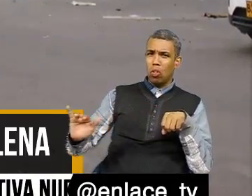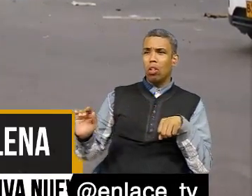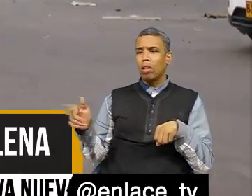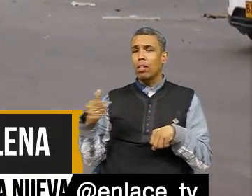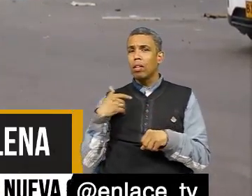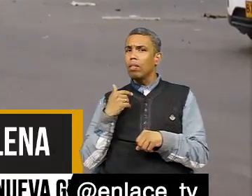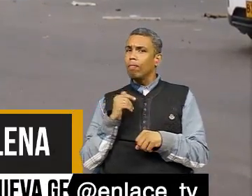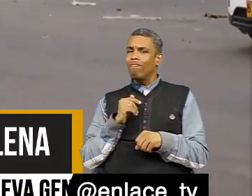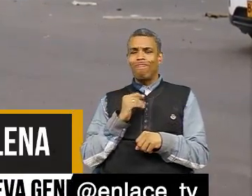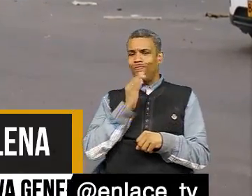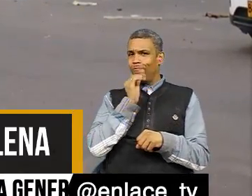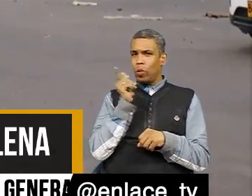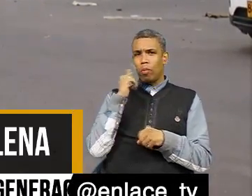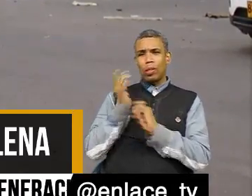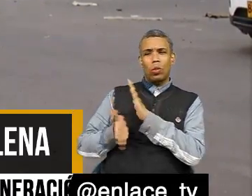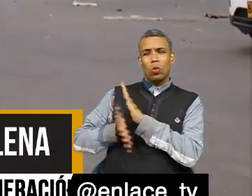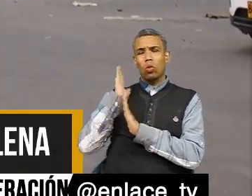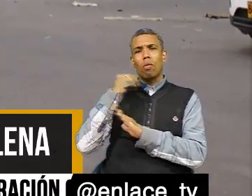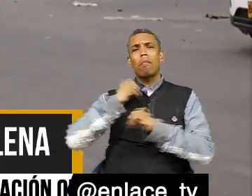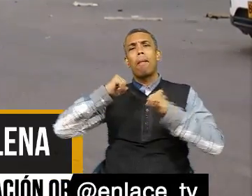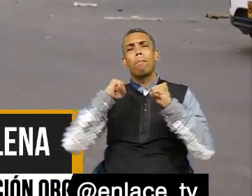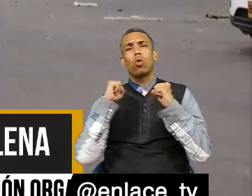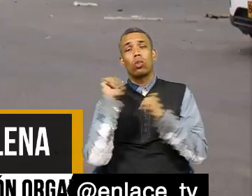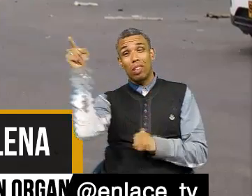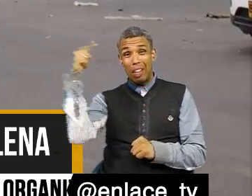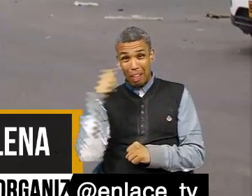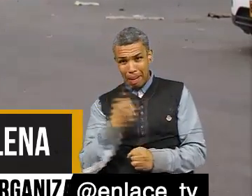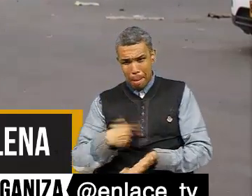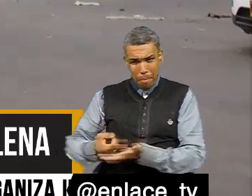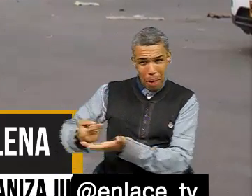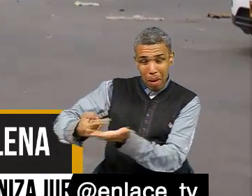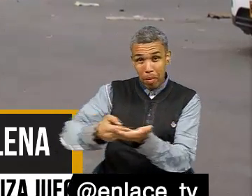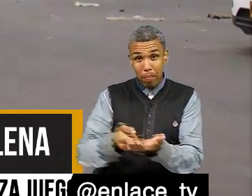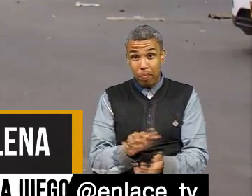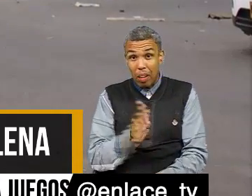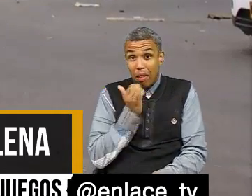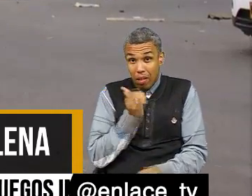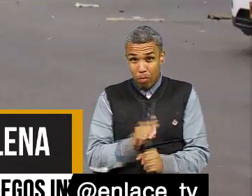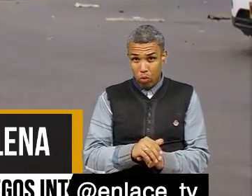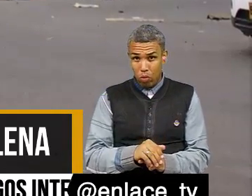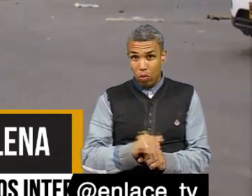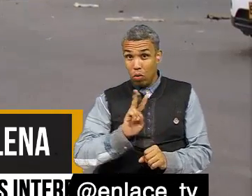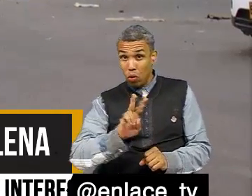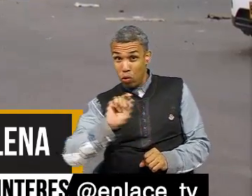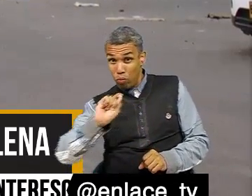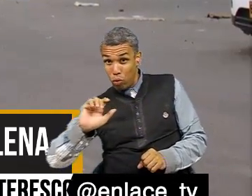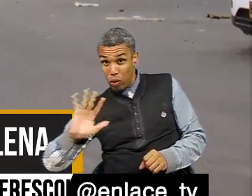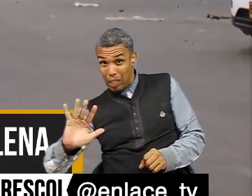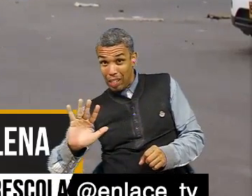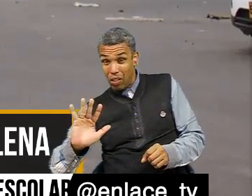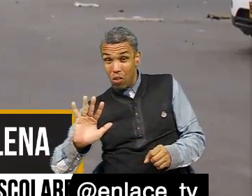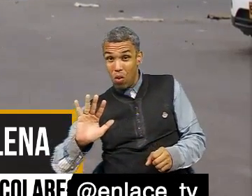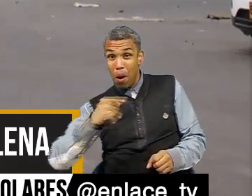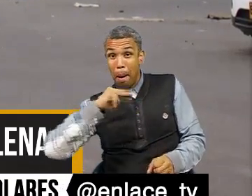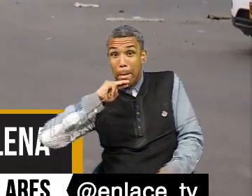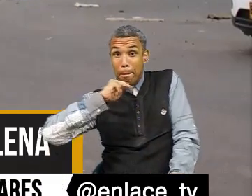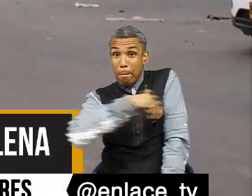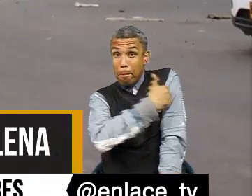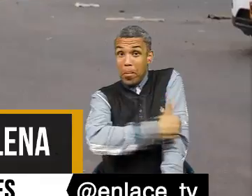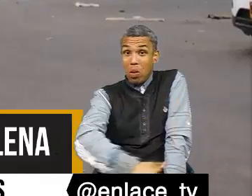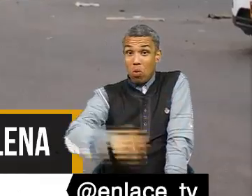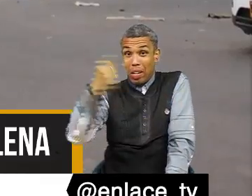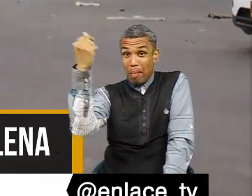si no hay otros socios que reemplacen a Navelena, el proyecto se hunde. 2.5 billones de pesos se van agua abajo aquí en